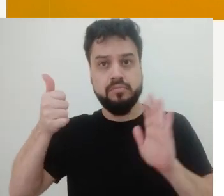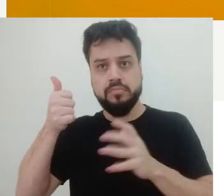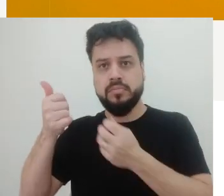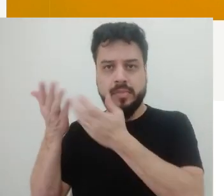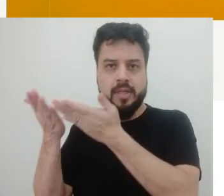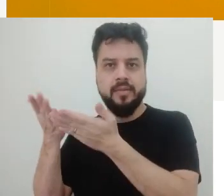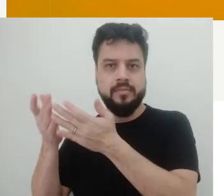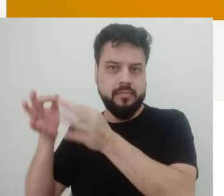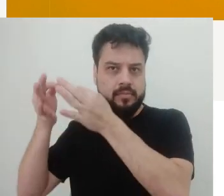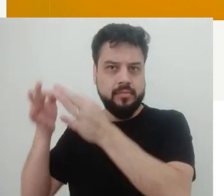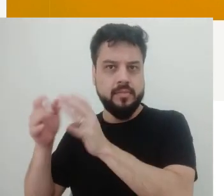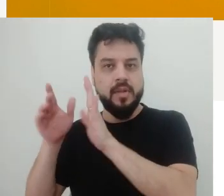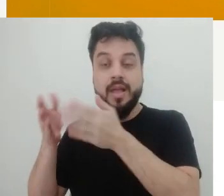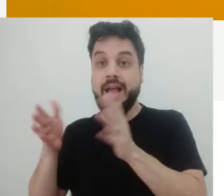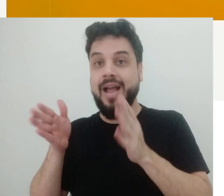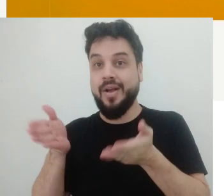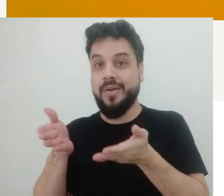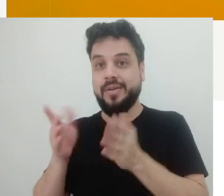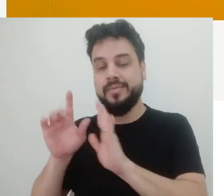interdisciplinar.